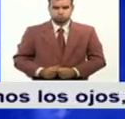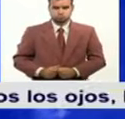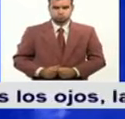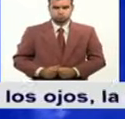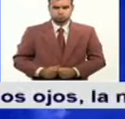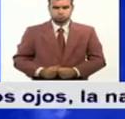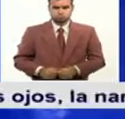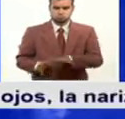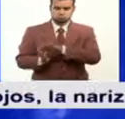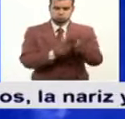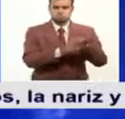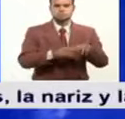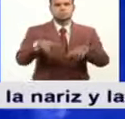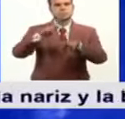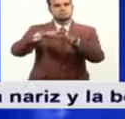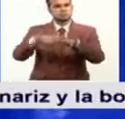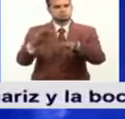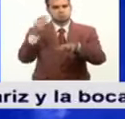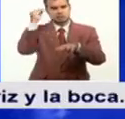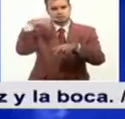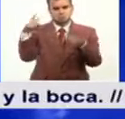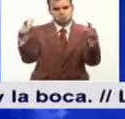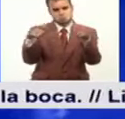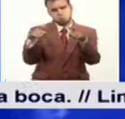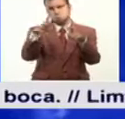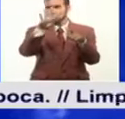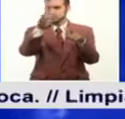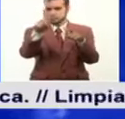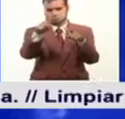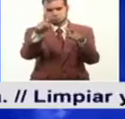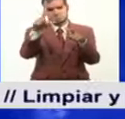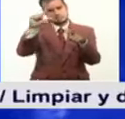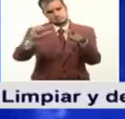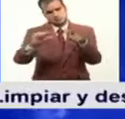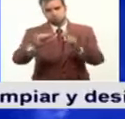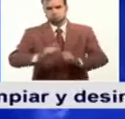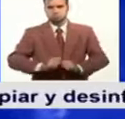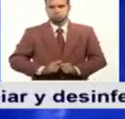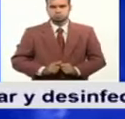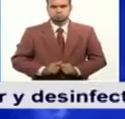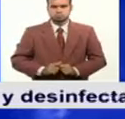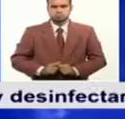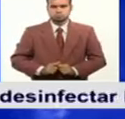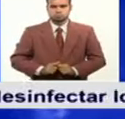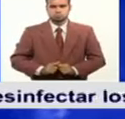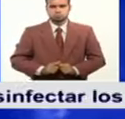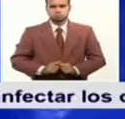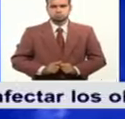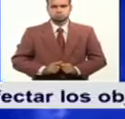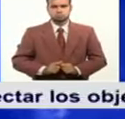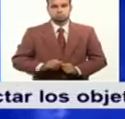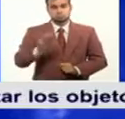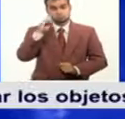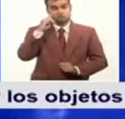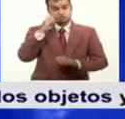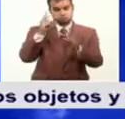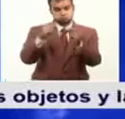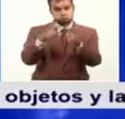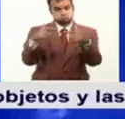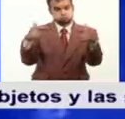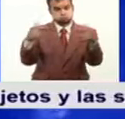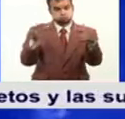La Habana disminuye en 41 los casos importados, los casos autóctonos ayer, de todas formas una cifra elevada